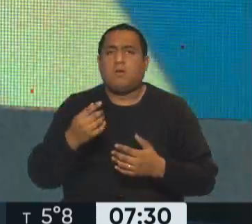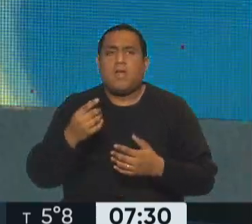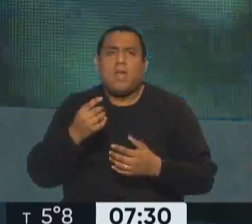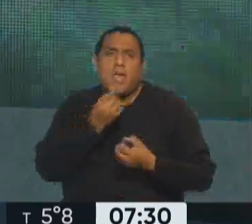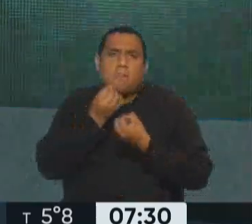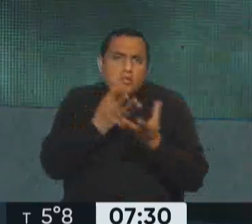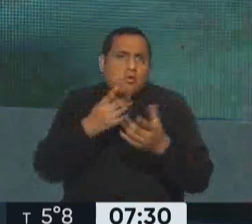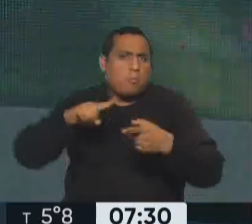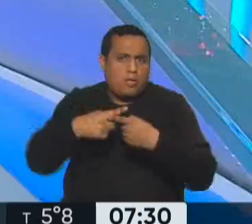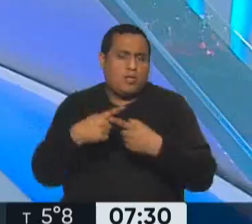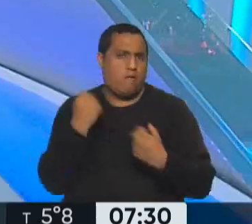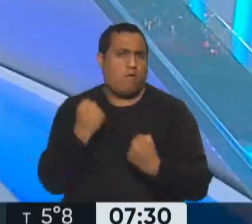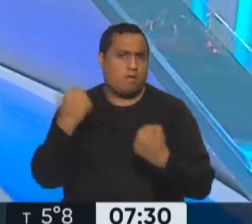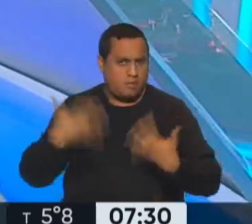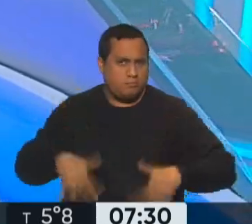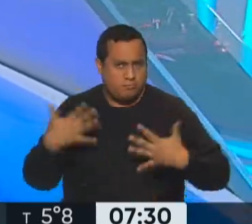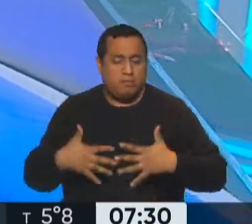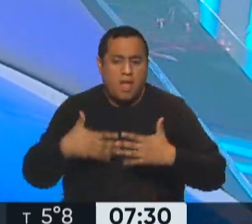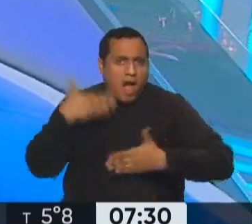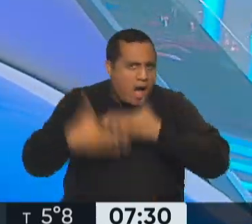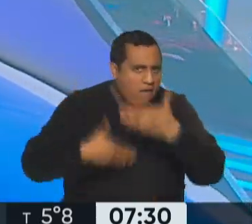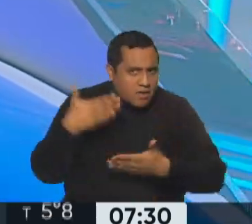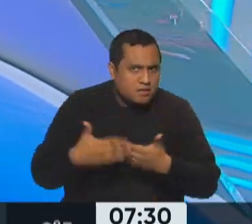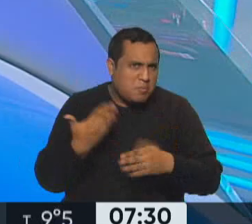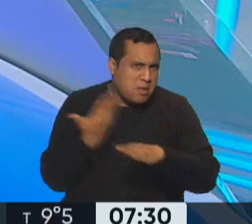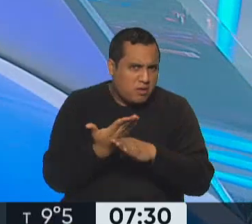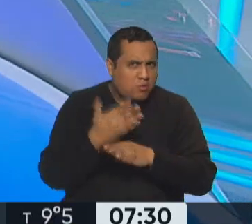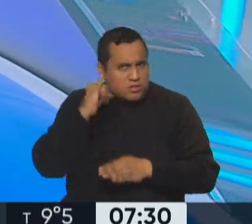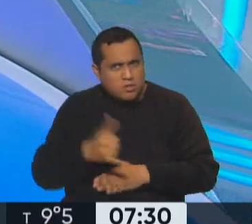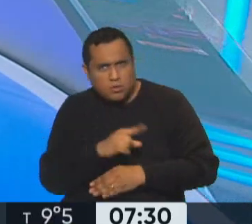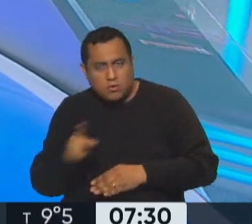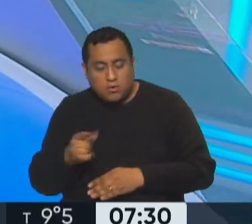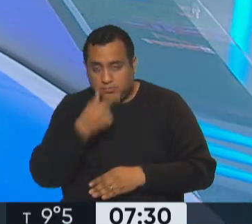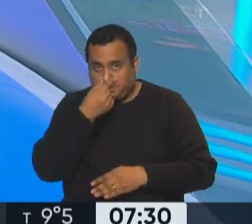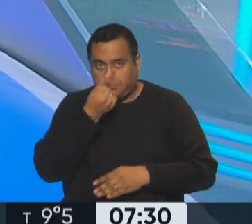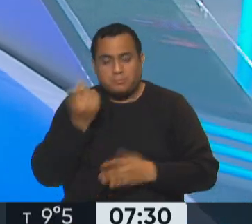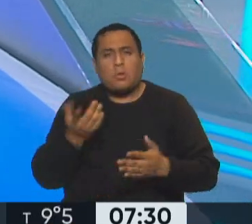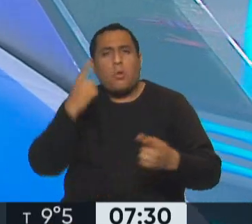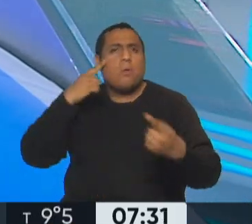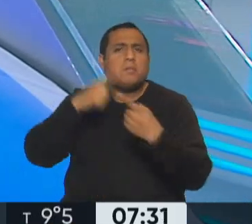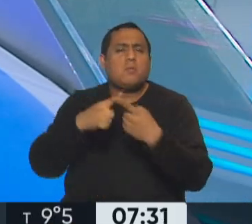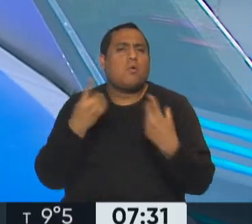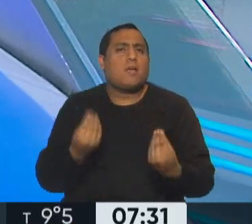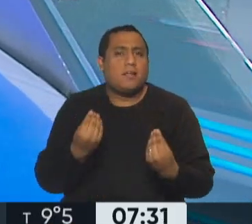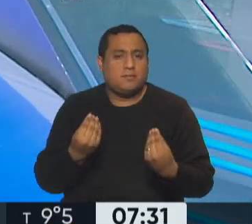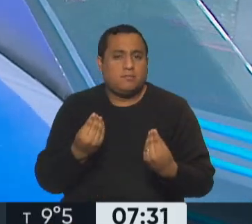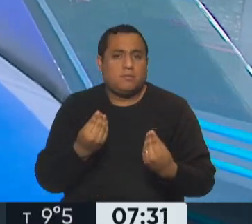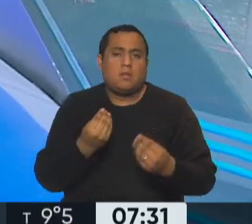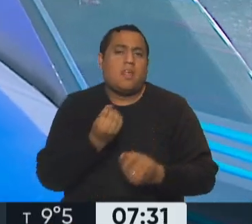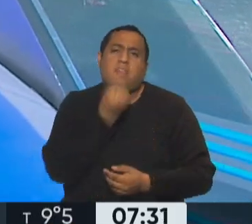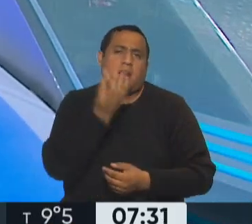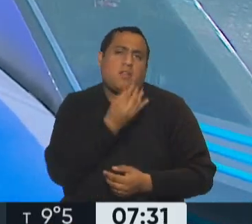fuertes y hay posibilidades de que avance algunos de estos pedidos el objetivo es precisamente esto que es una declaración por